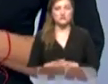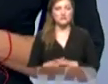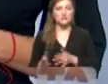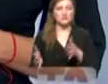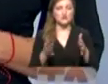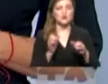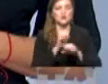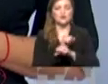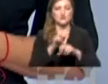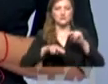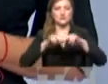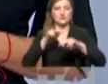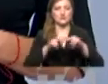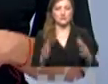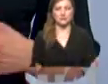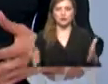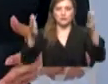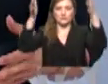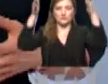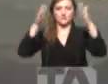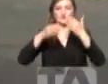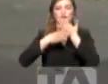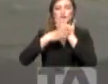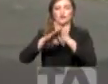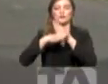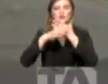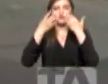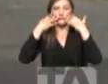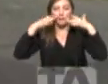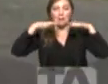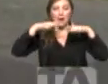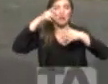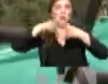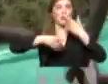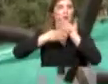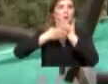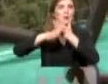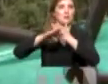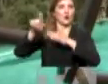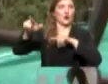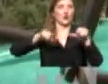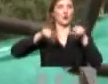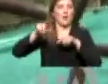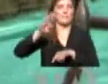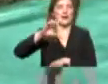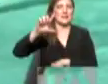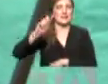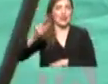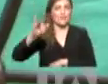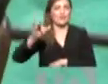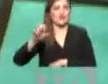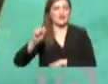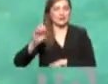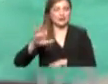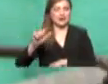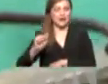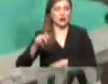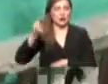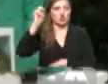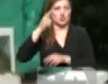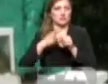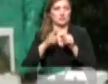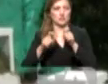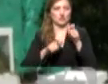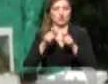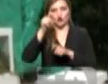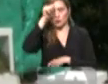En rechazo a la construcción de un edificio que obstruiría la vista de un mirador en el sector de Bellavista, al norte de Quito, moradores